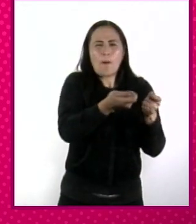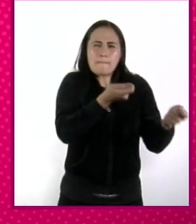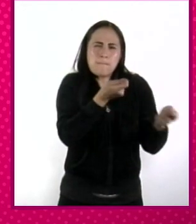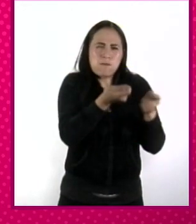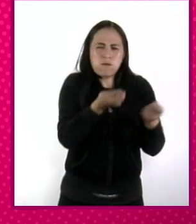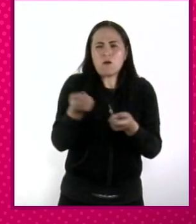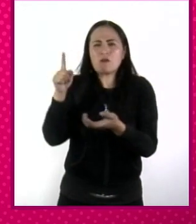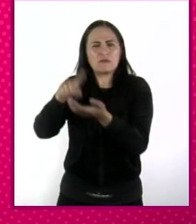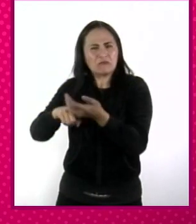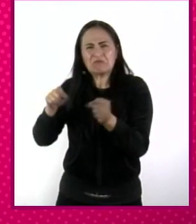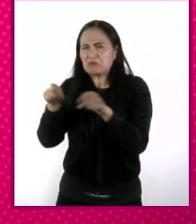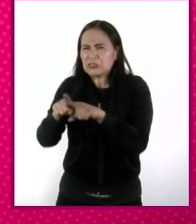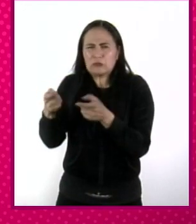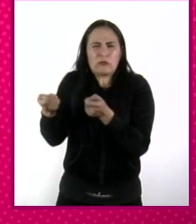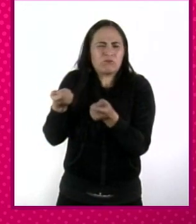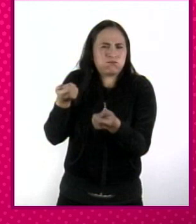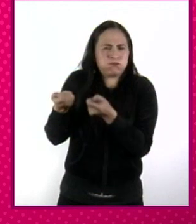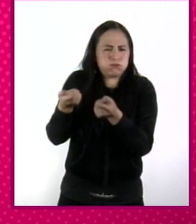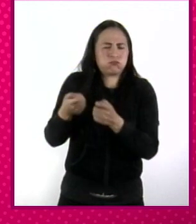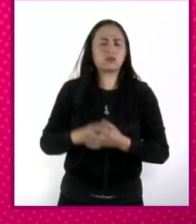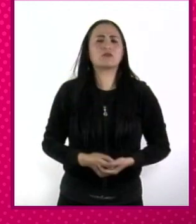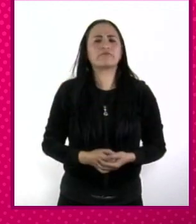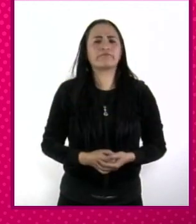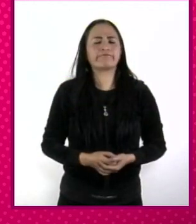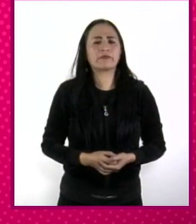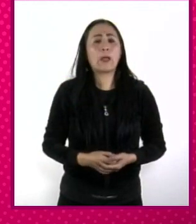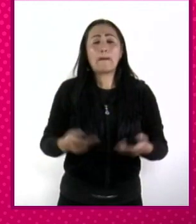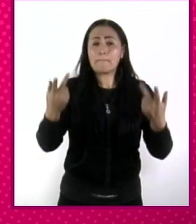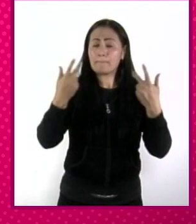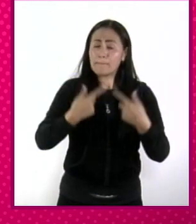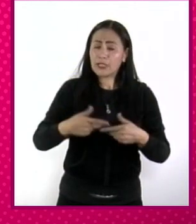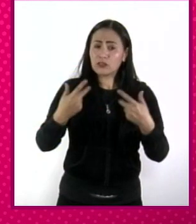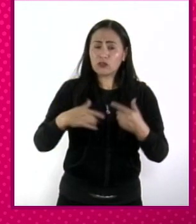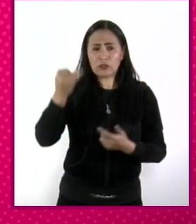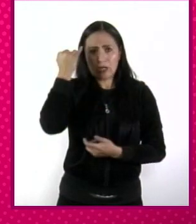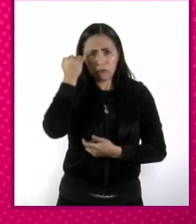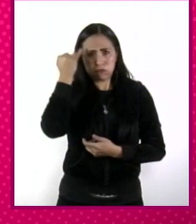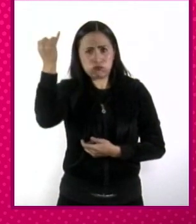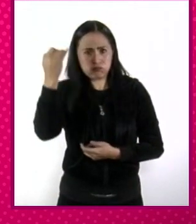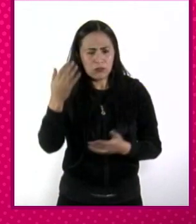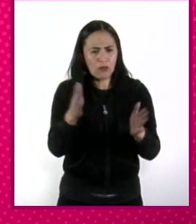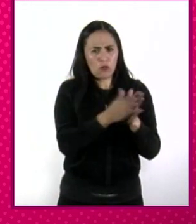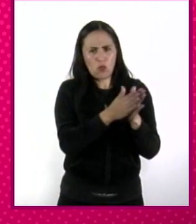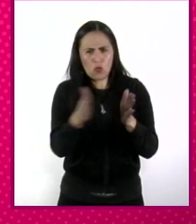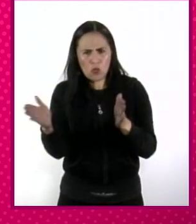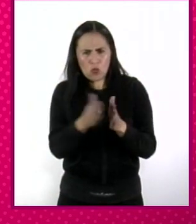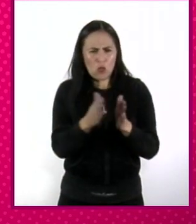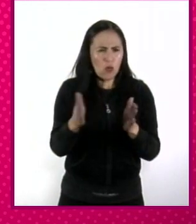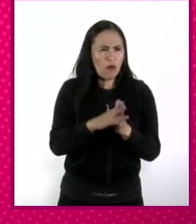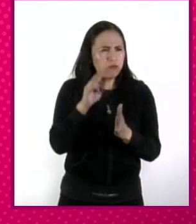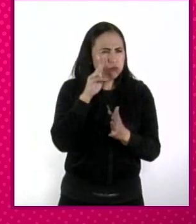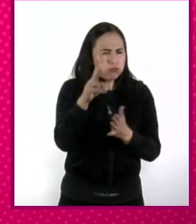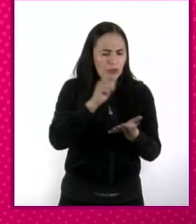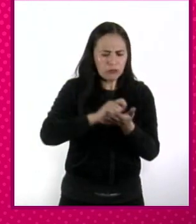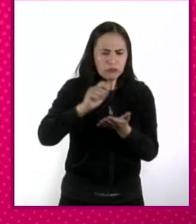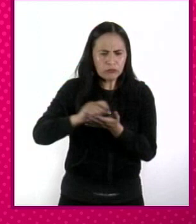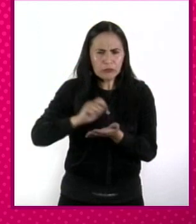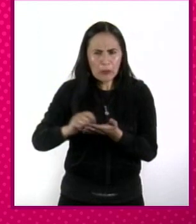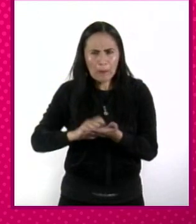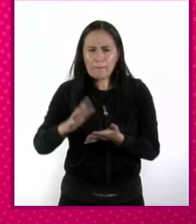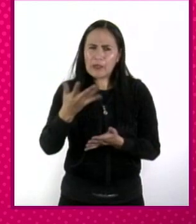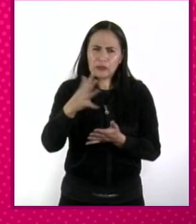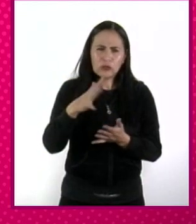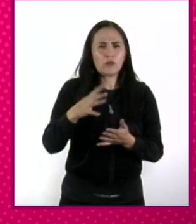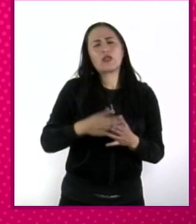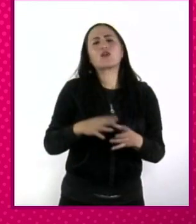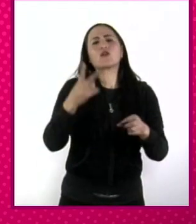internas. Básicamente, los grandes historiadores de este periodo, que va del final de la